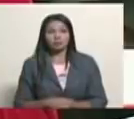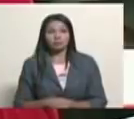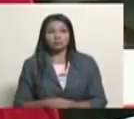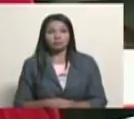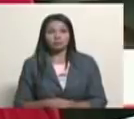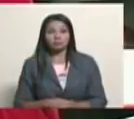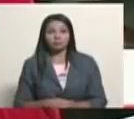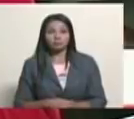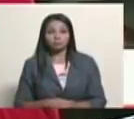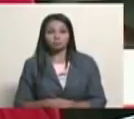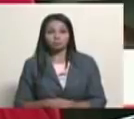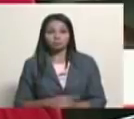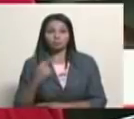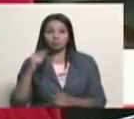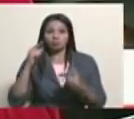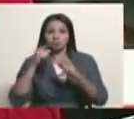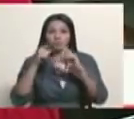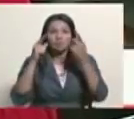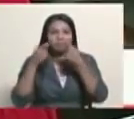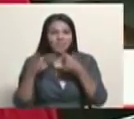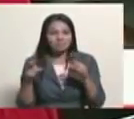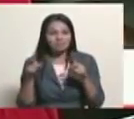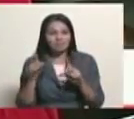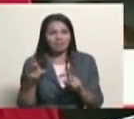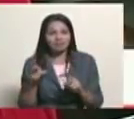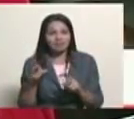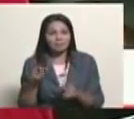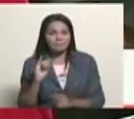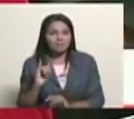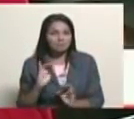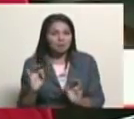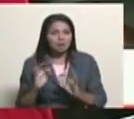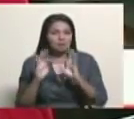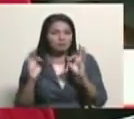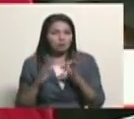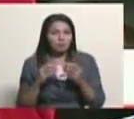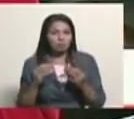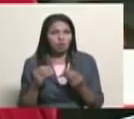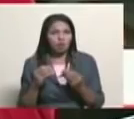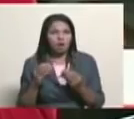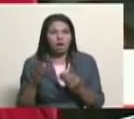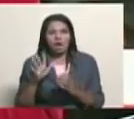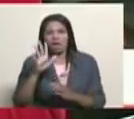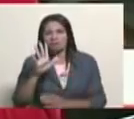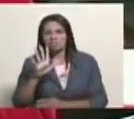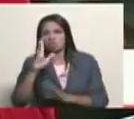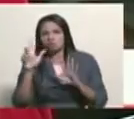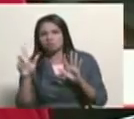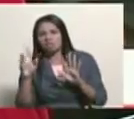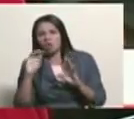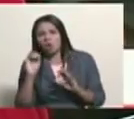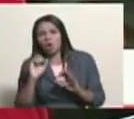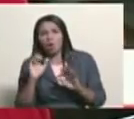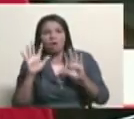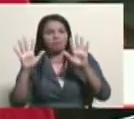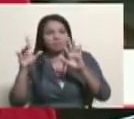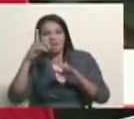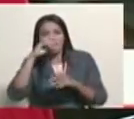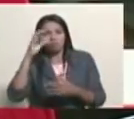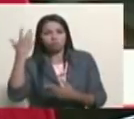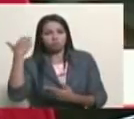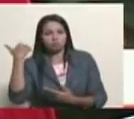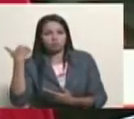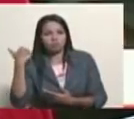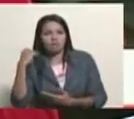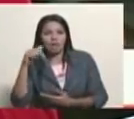condiciones objetivas distintas a esas de ese instante de hace 5, 6, 7, 10 años atrás, y hoy